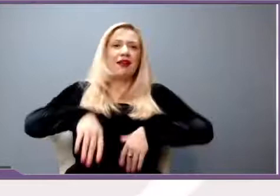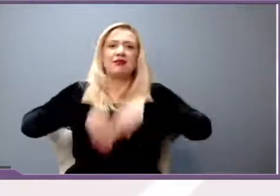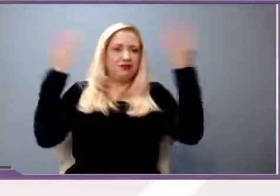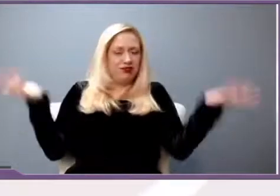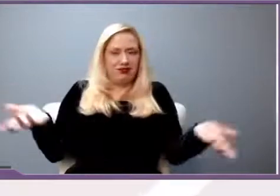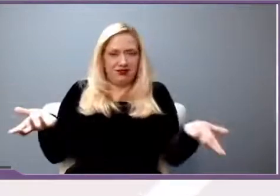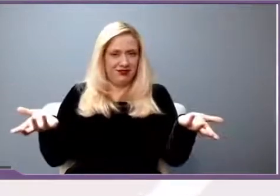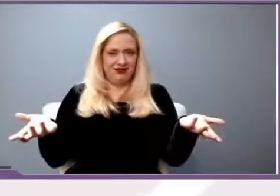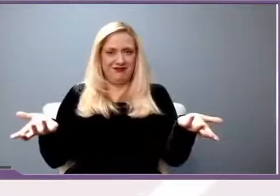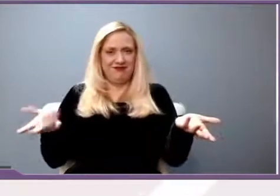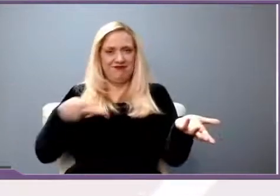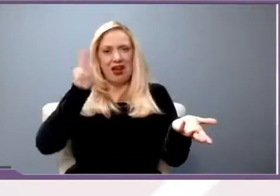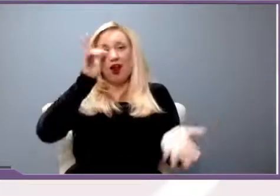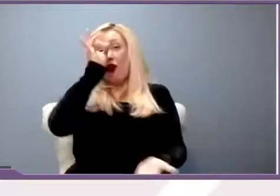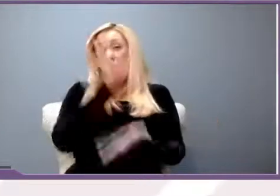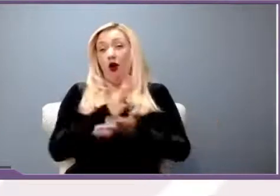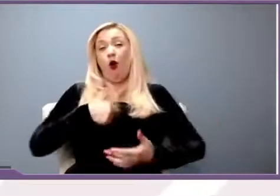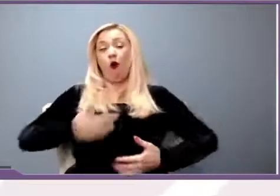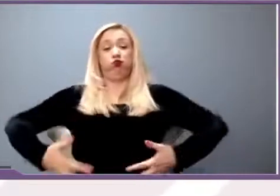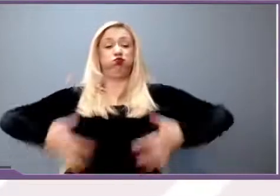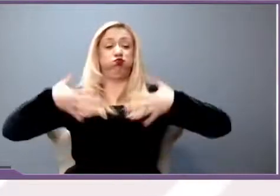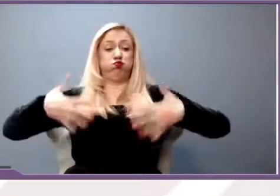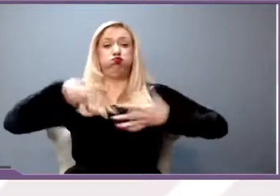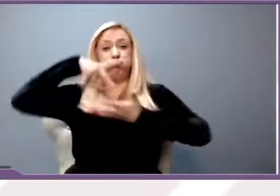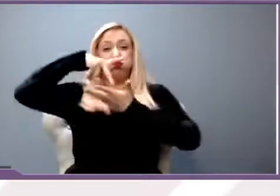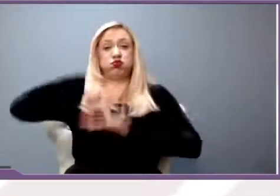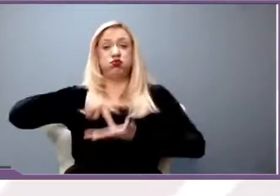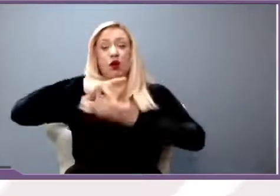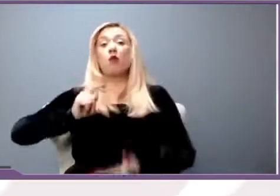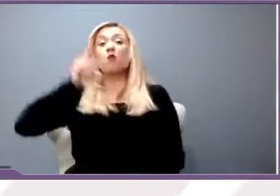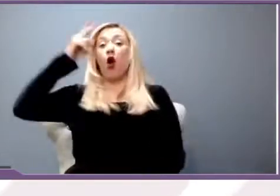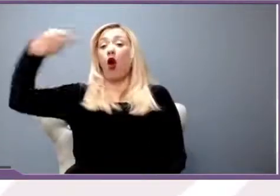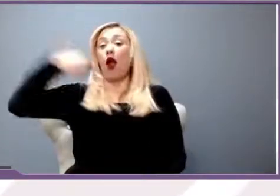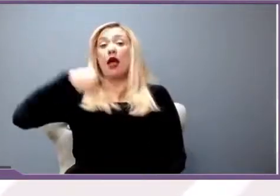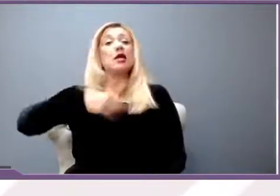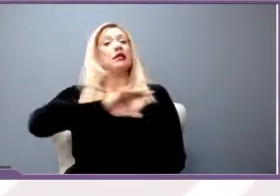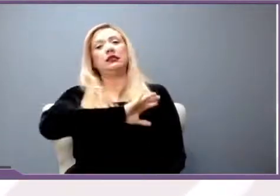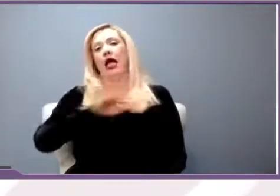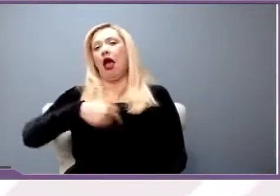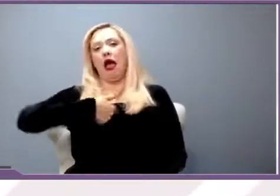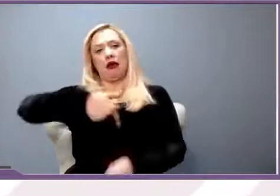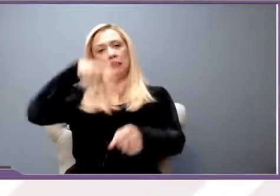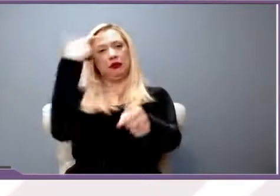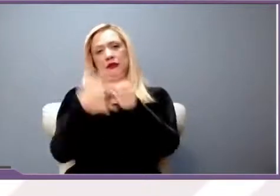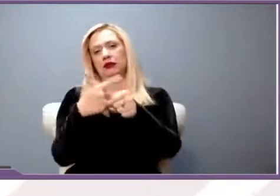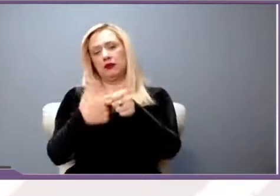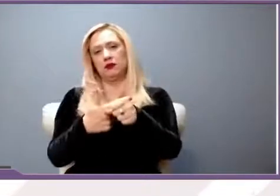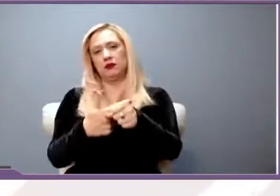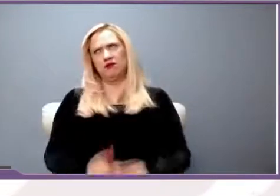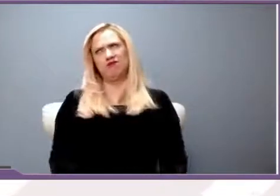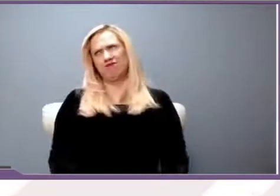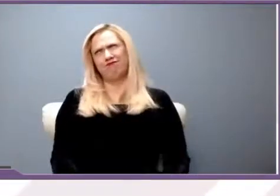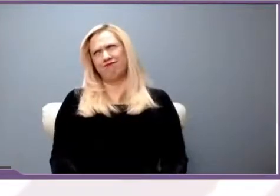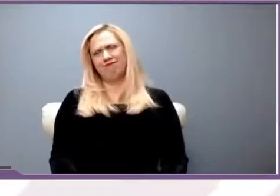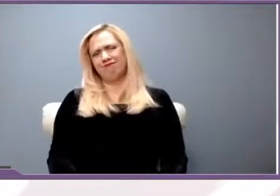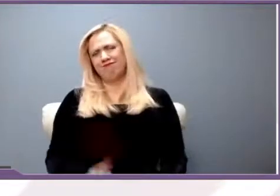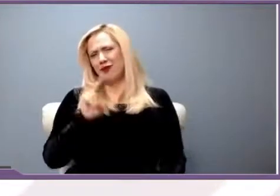de este tamaño, peso, grasa, etcétera, en automático la enfermedad aparece.